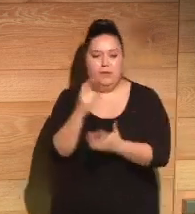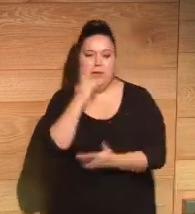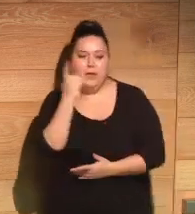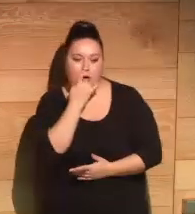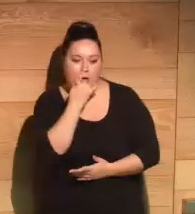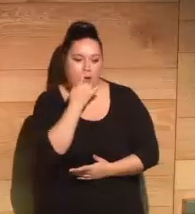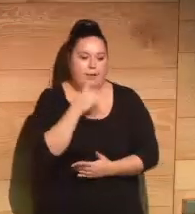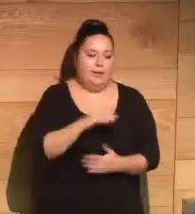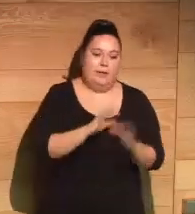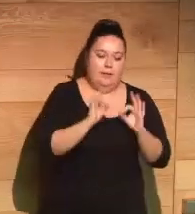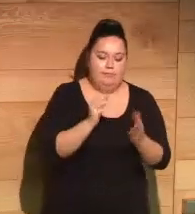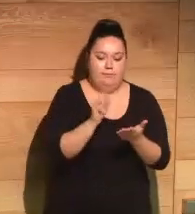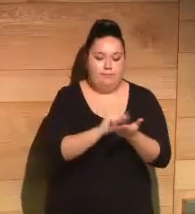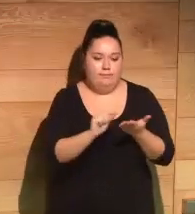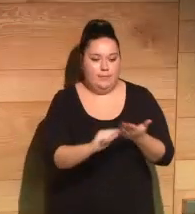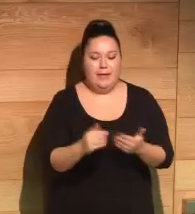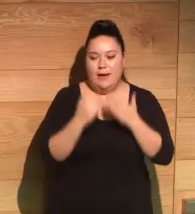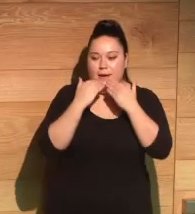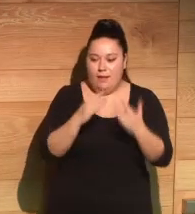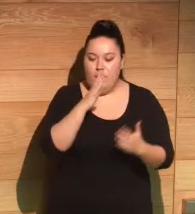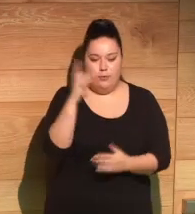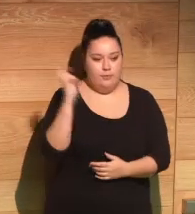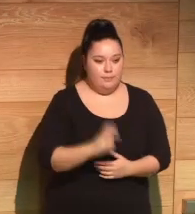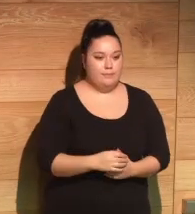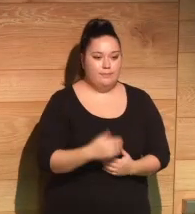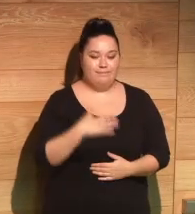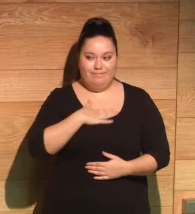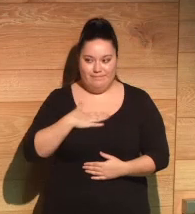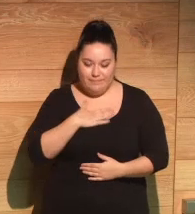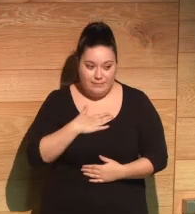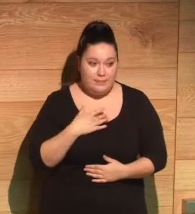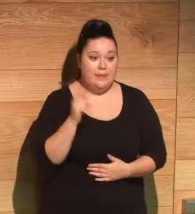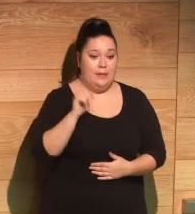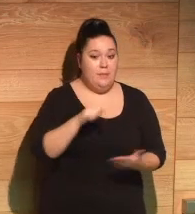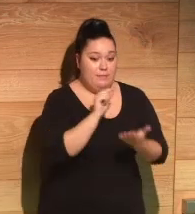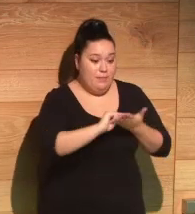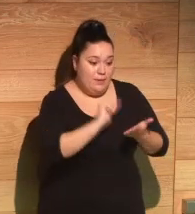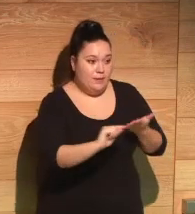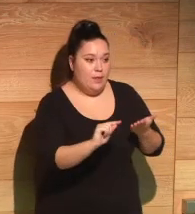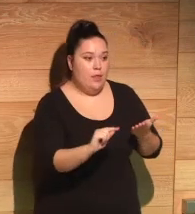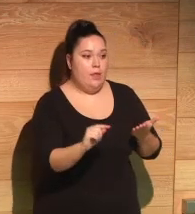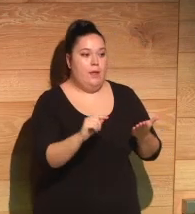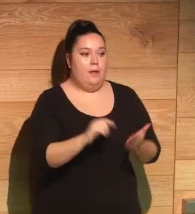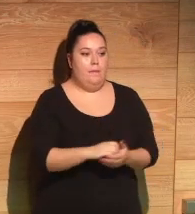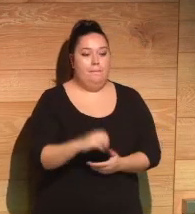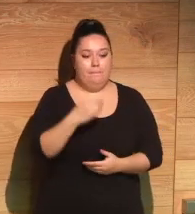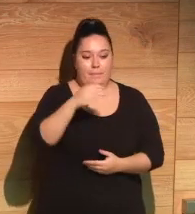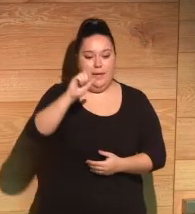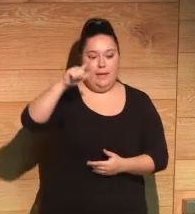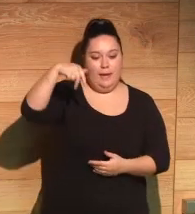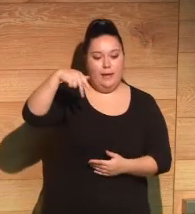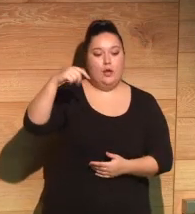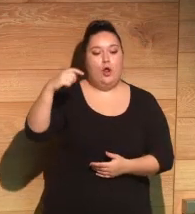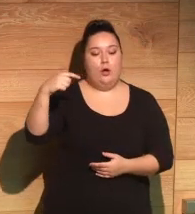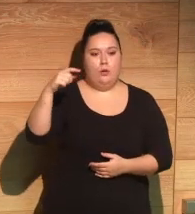metaindignado. Gracias también, Ernesto, por estar aquí. Un placer. Y también está la escritora y guionista Belén Gopegui, doctora en Humanidades y autora